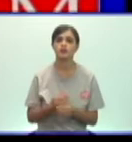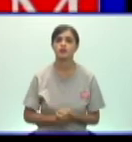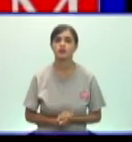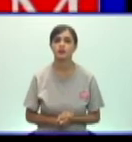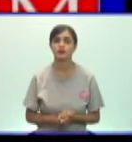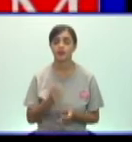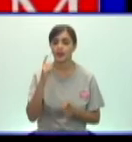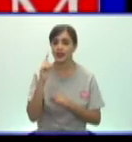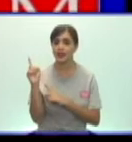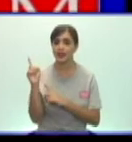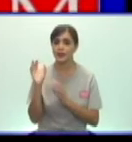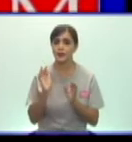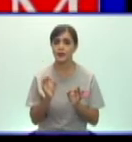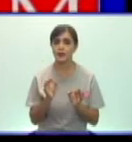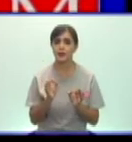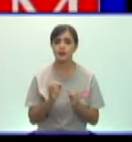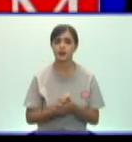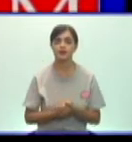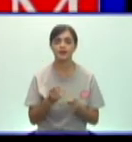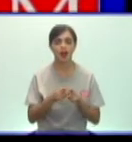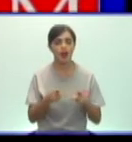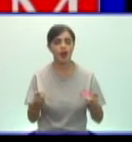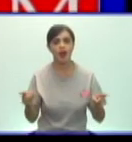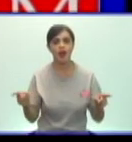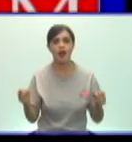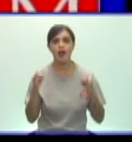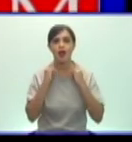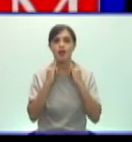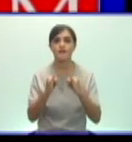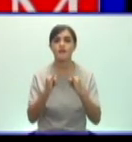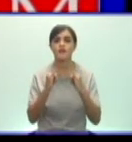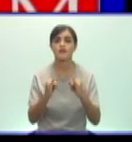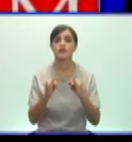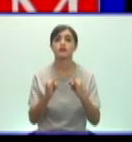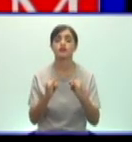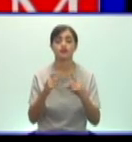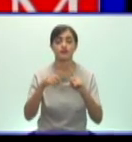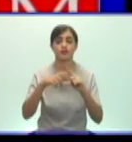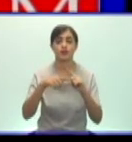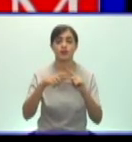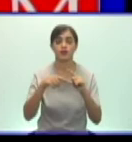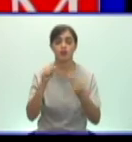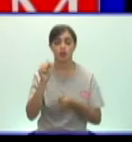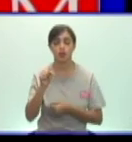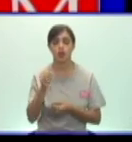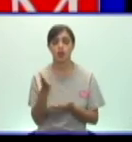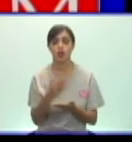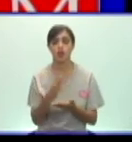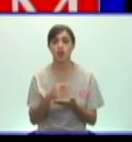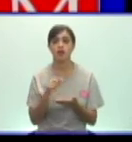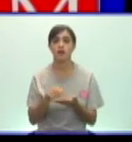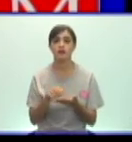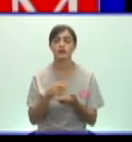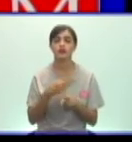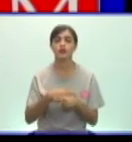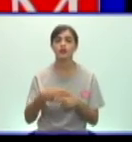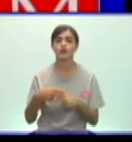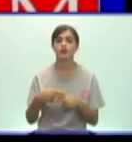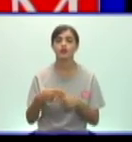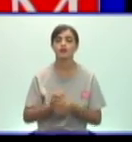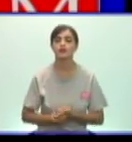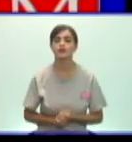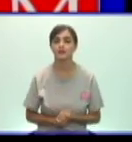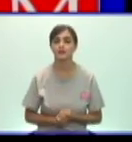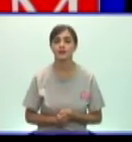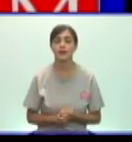película complementan la información, el contenido que se refleja en el libro de la asignatura en el grado de Historia Contemporánea de las